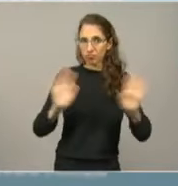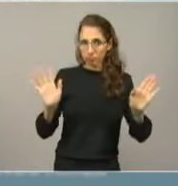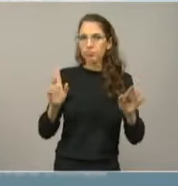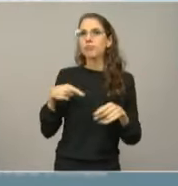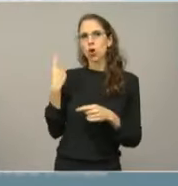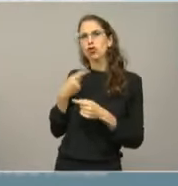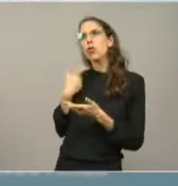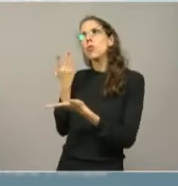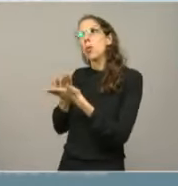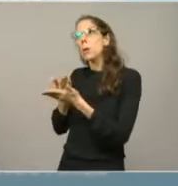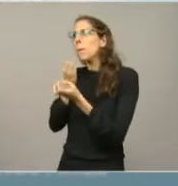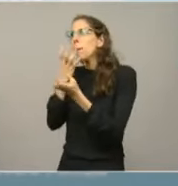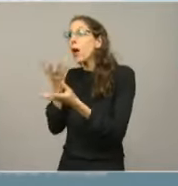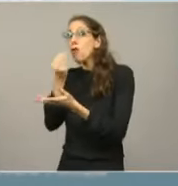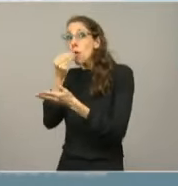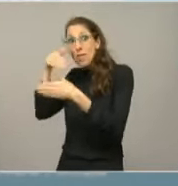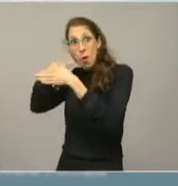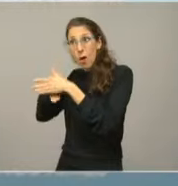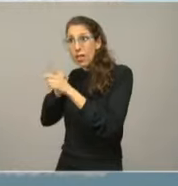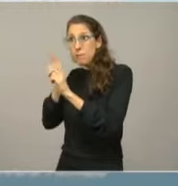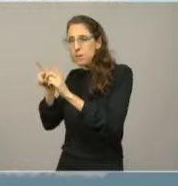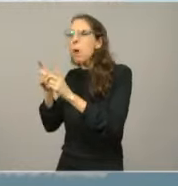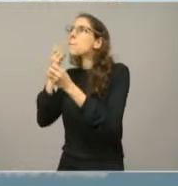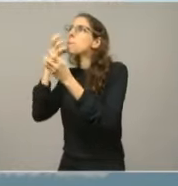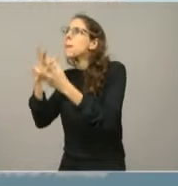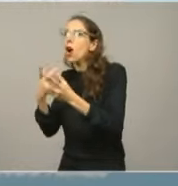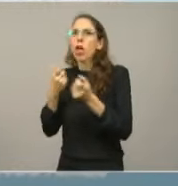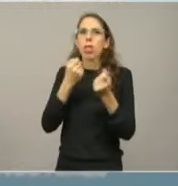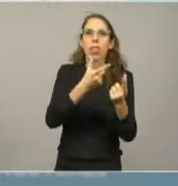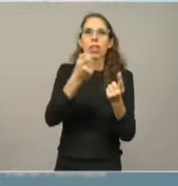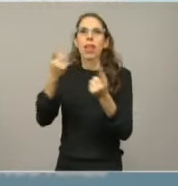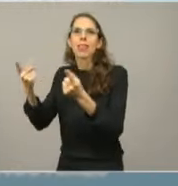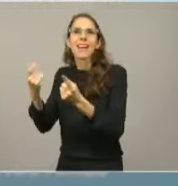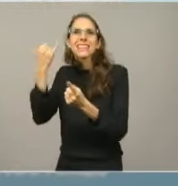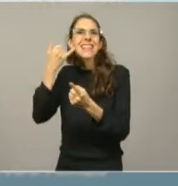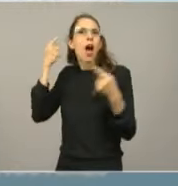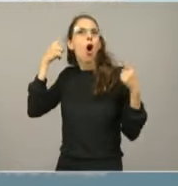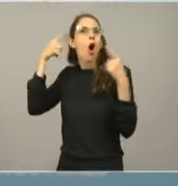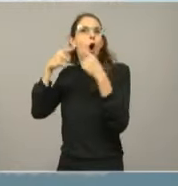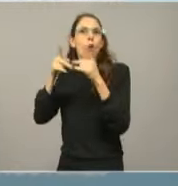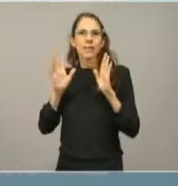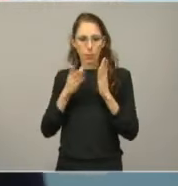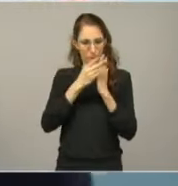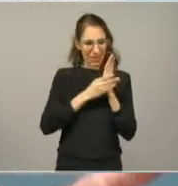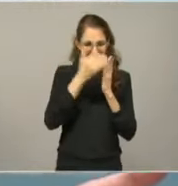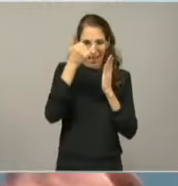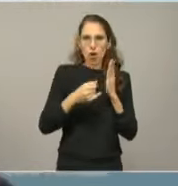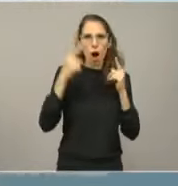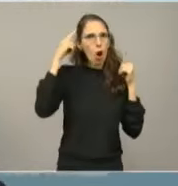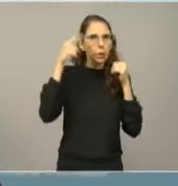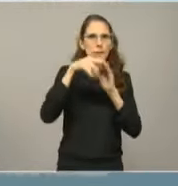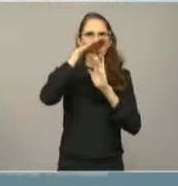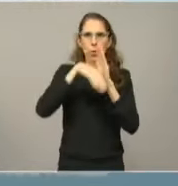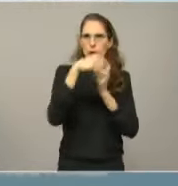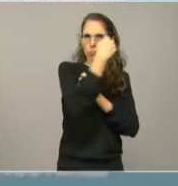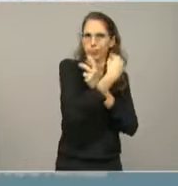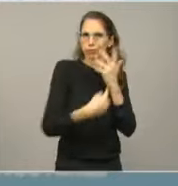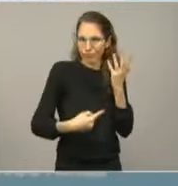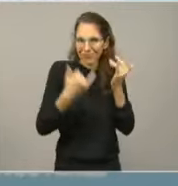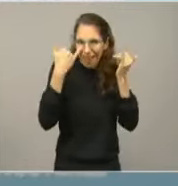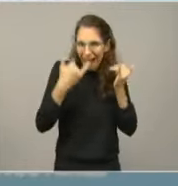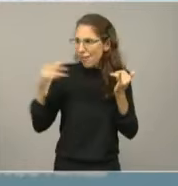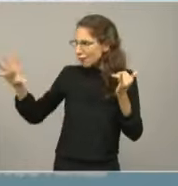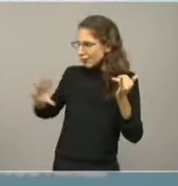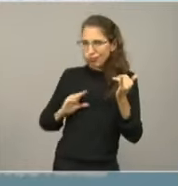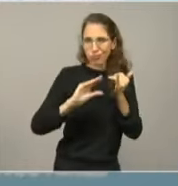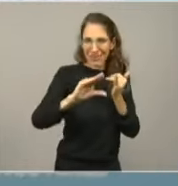distribuyan el alimento en el marco de las misiones y funciones que ya tiene nuestro ministerio no es que nuestro ministerio se dedica a otra cosa